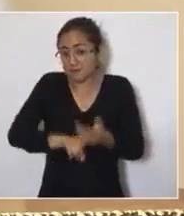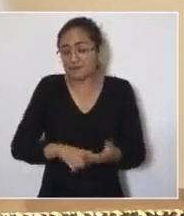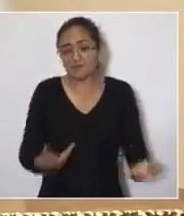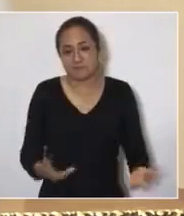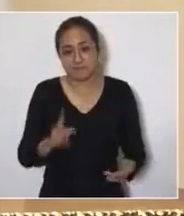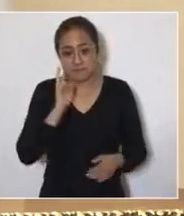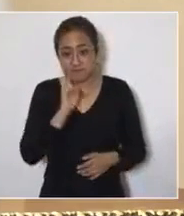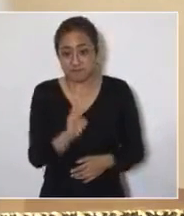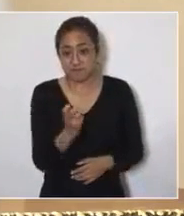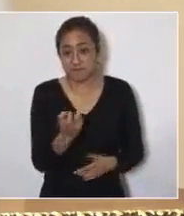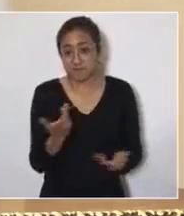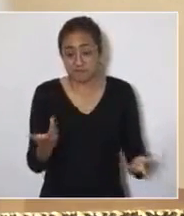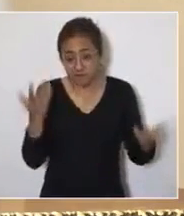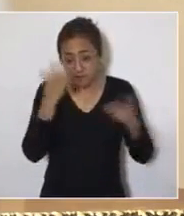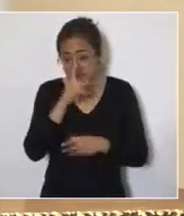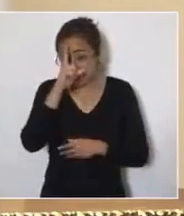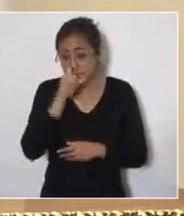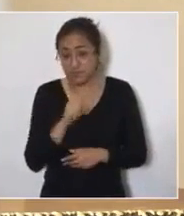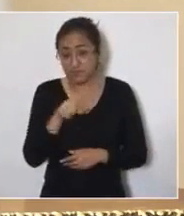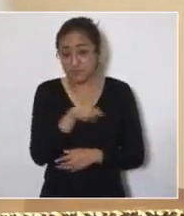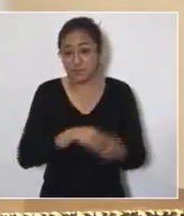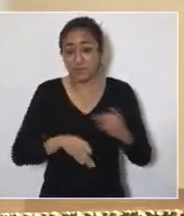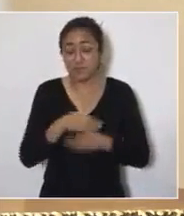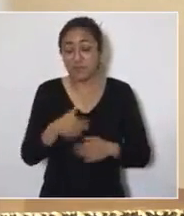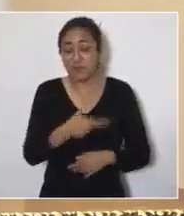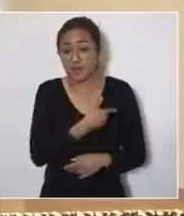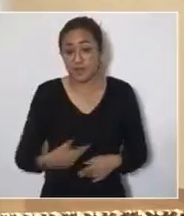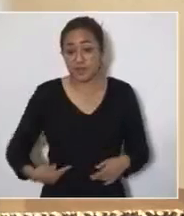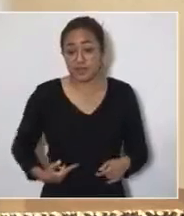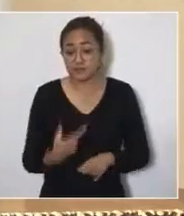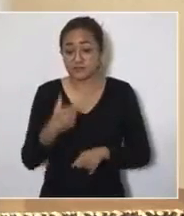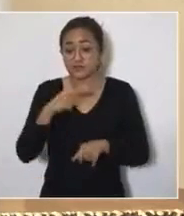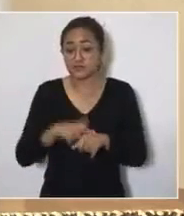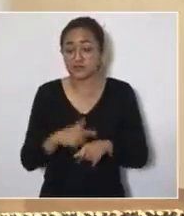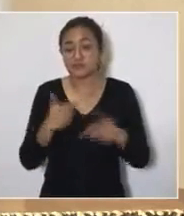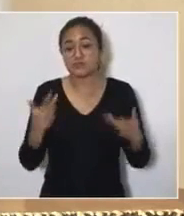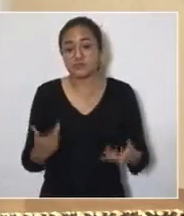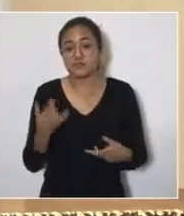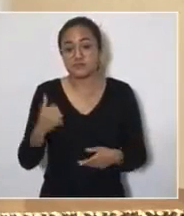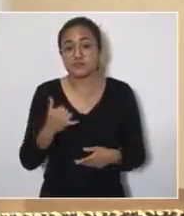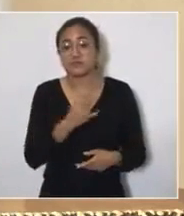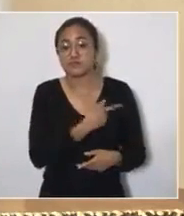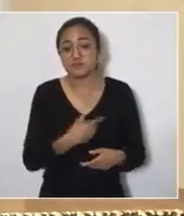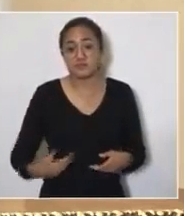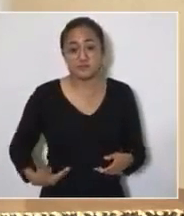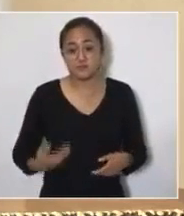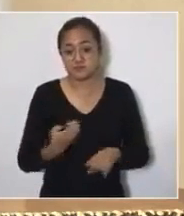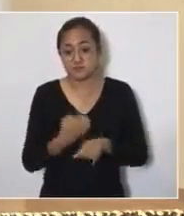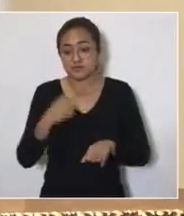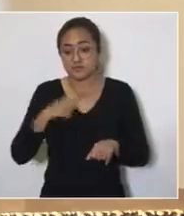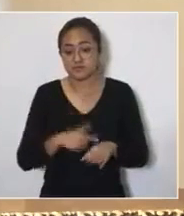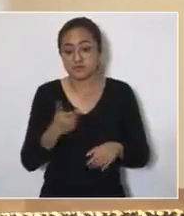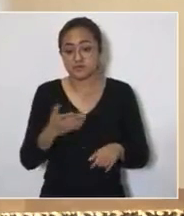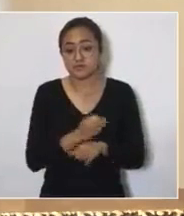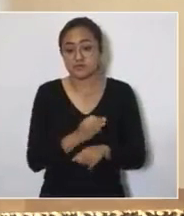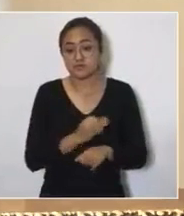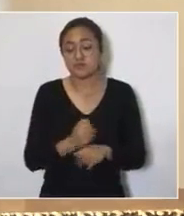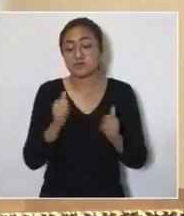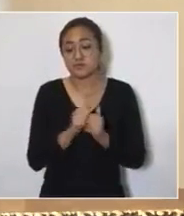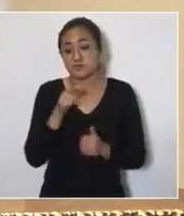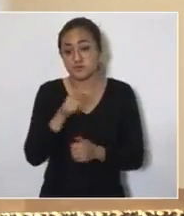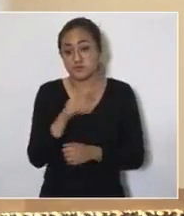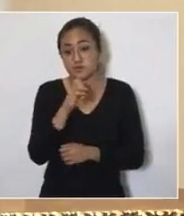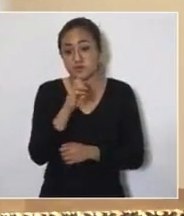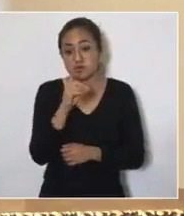vean nada más el error legal del presidente nacional y de la presidenta Estatal respecto a Eduardo Rivera